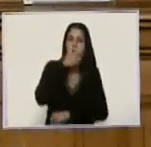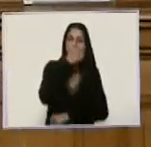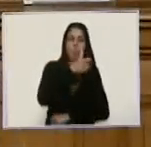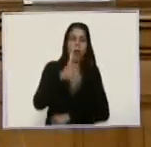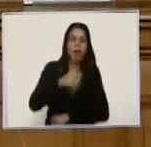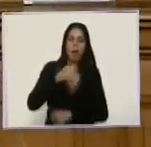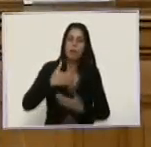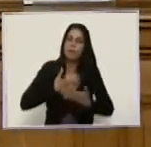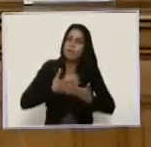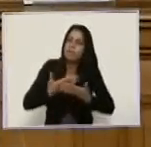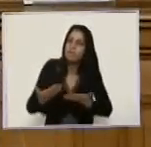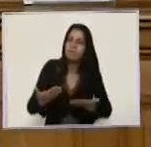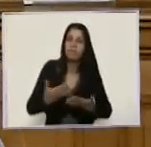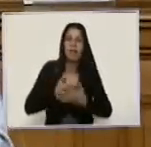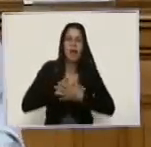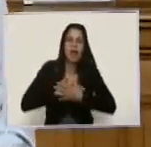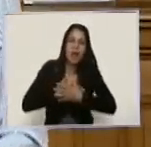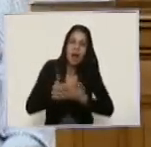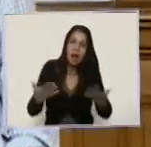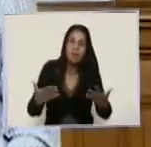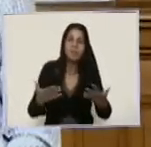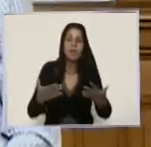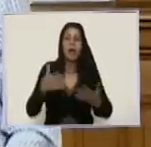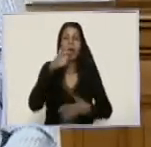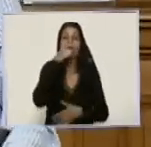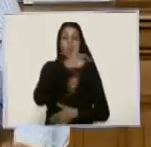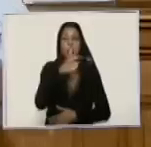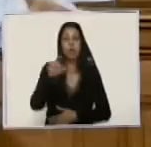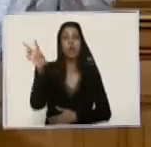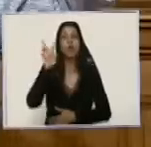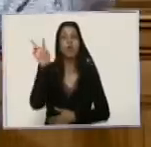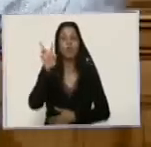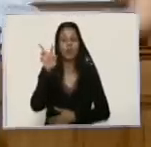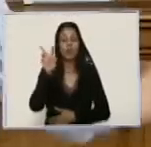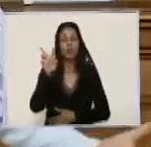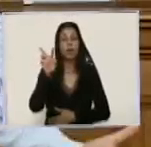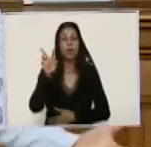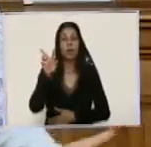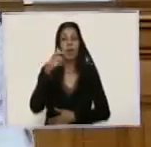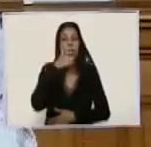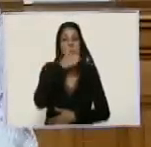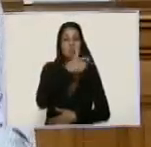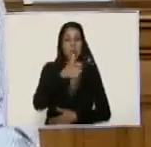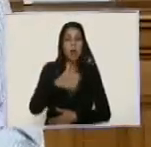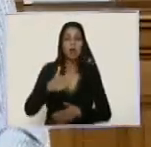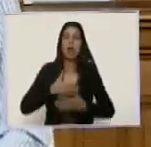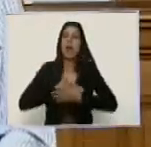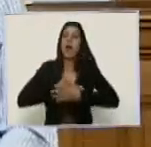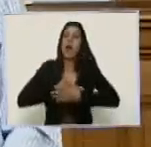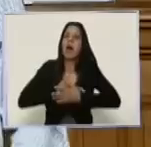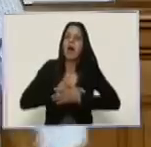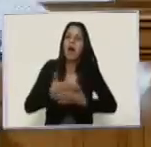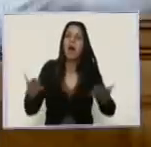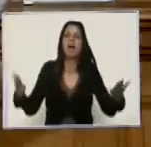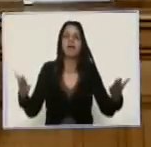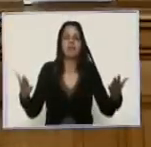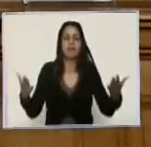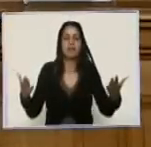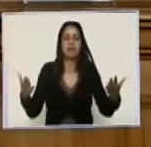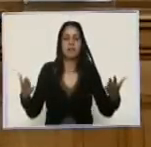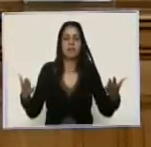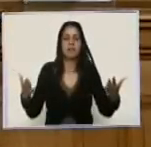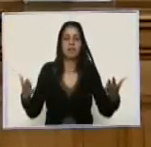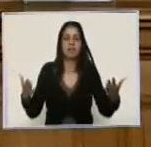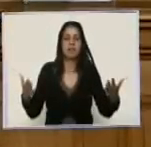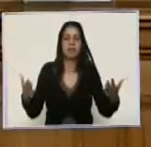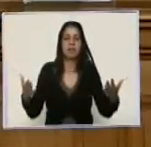amable, un pueblo sin duda abierto. Bueno, recibimos